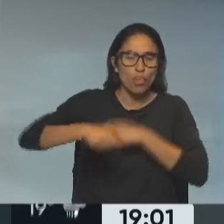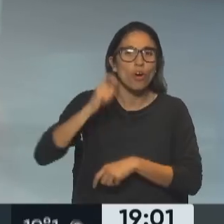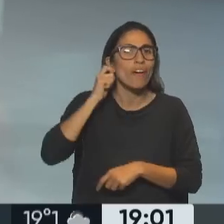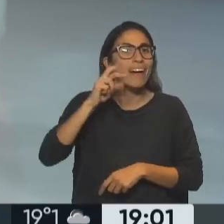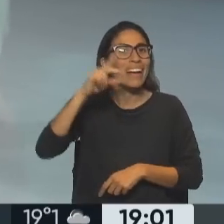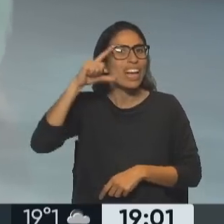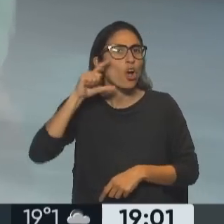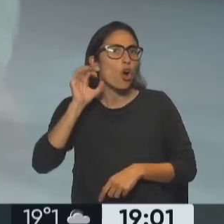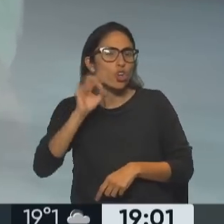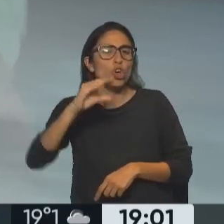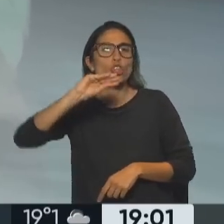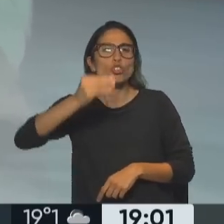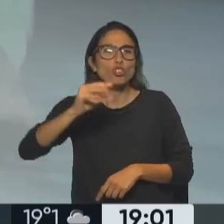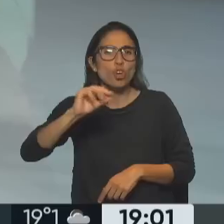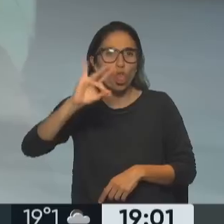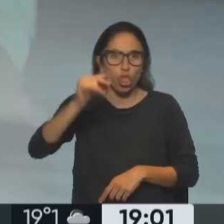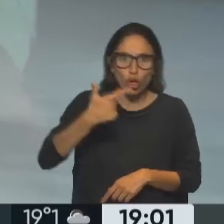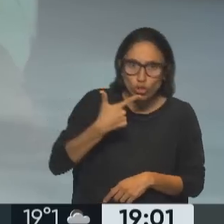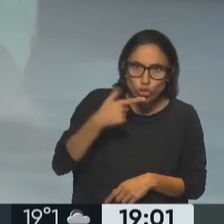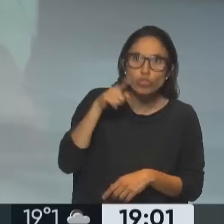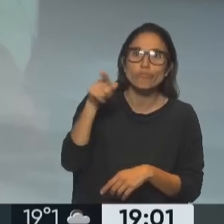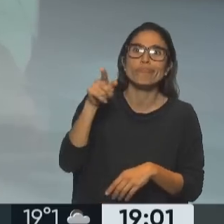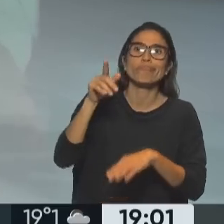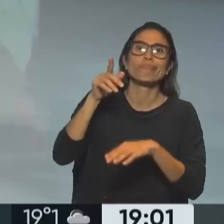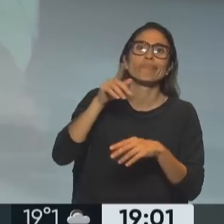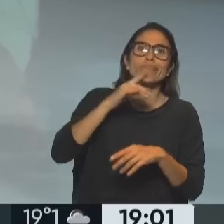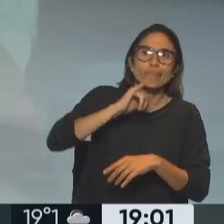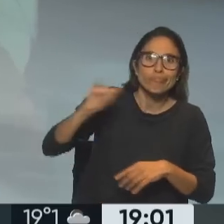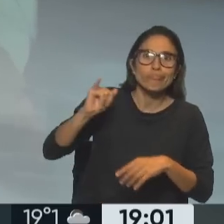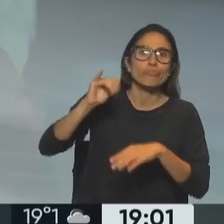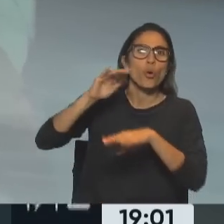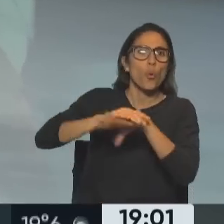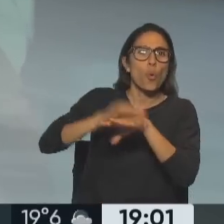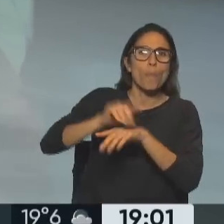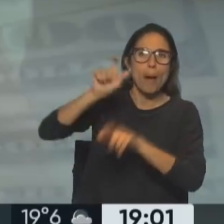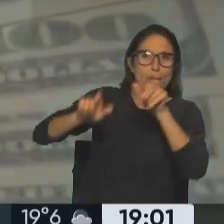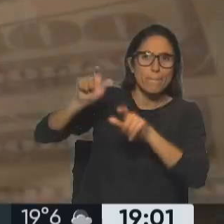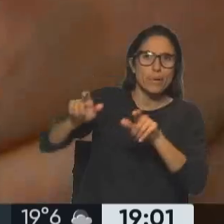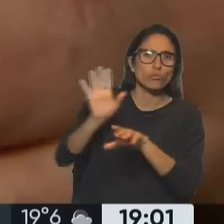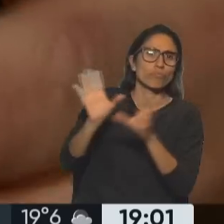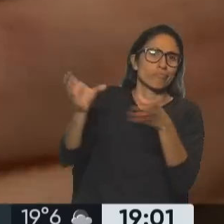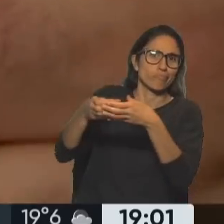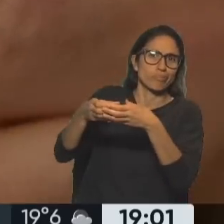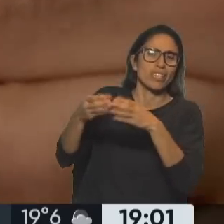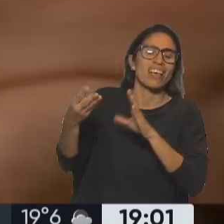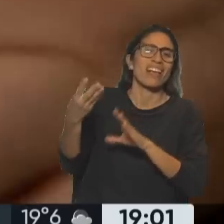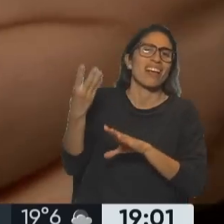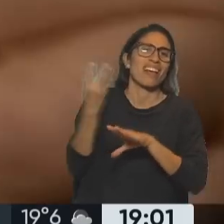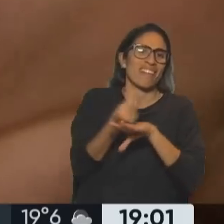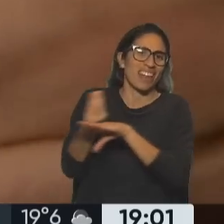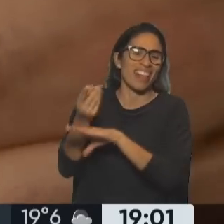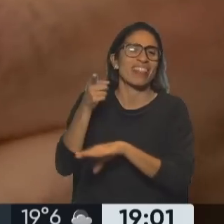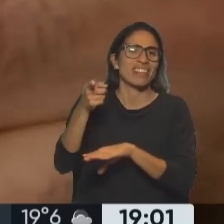FMI, que ha responsabilizado, ha culpado a referentes de la oposición, concretamente de Juntos por el Cambio,